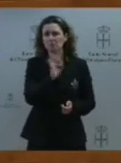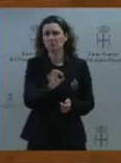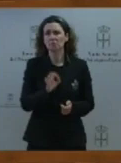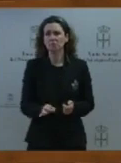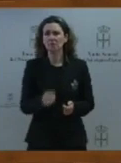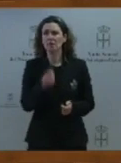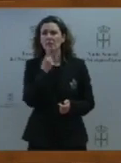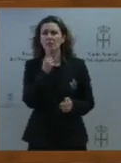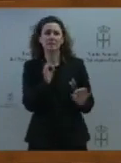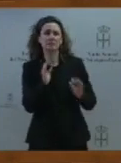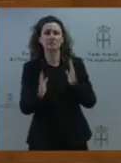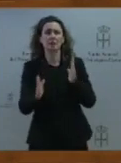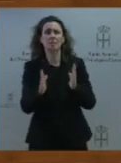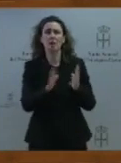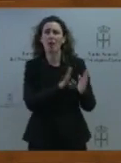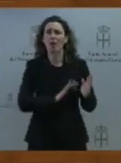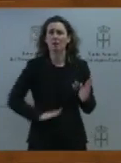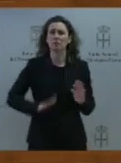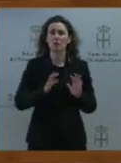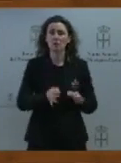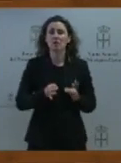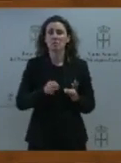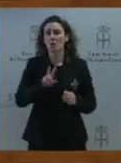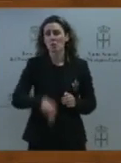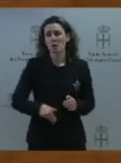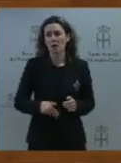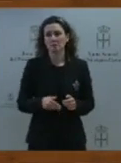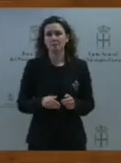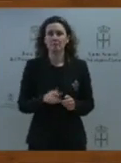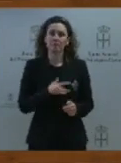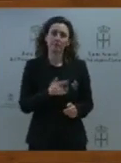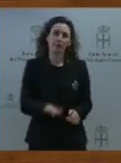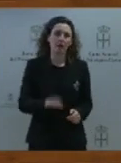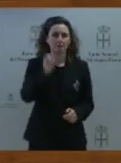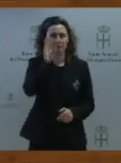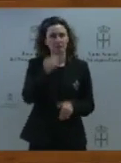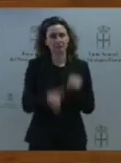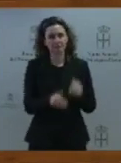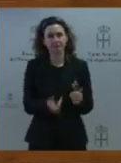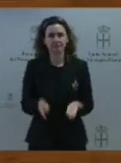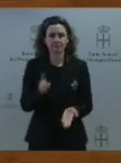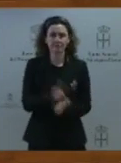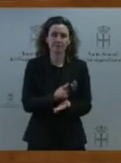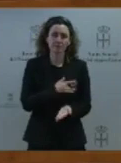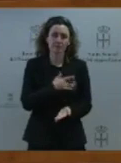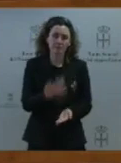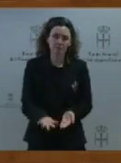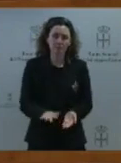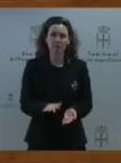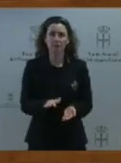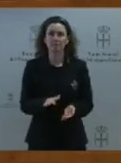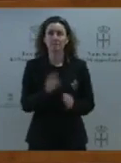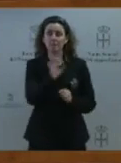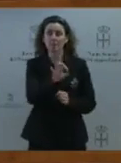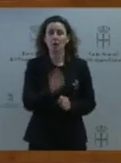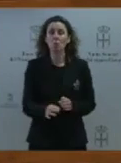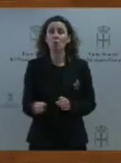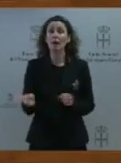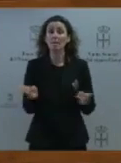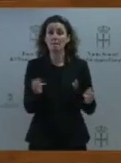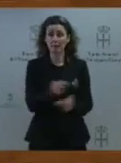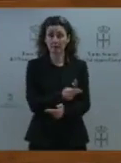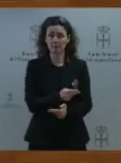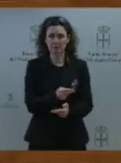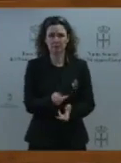siempre tuvo que ceder con la minería tuvo que ceder con la cuota pesquera bien lo saben Los Pescadores que están hoy escuchándonos